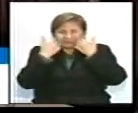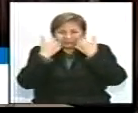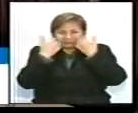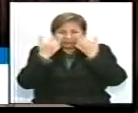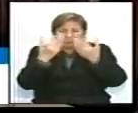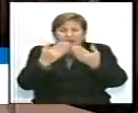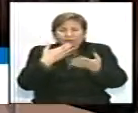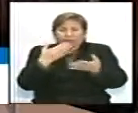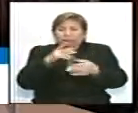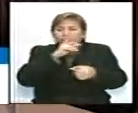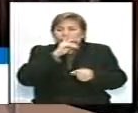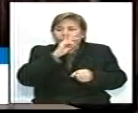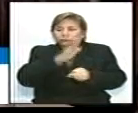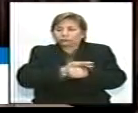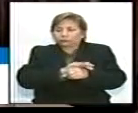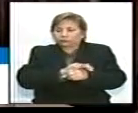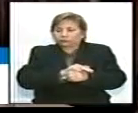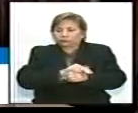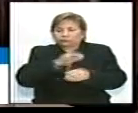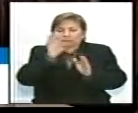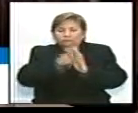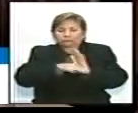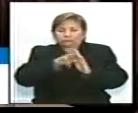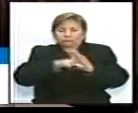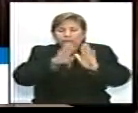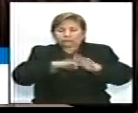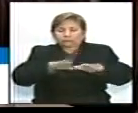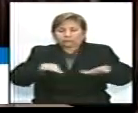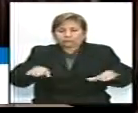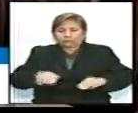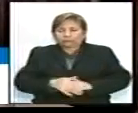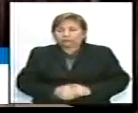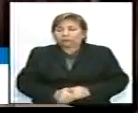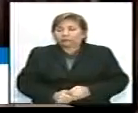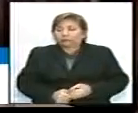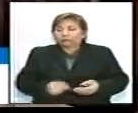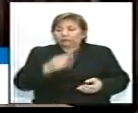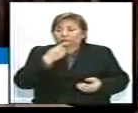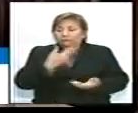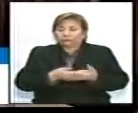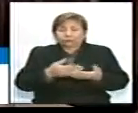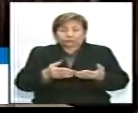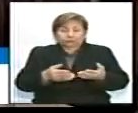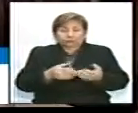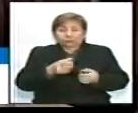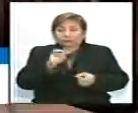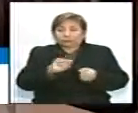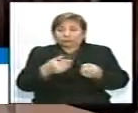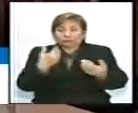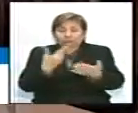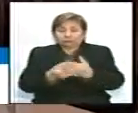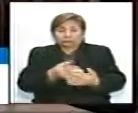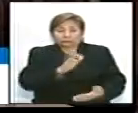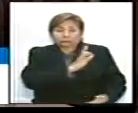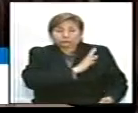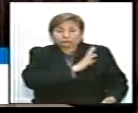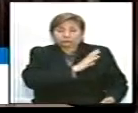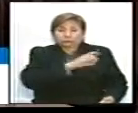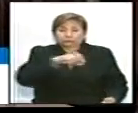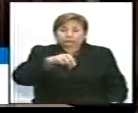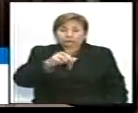incluso comprometerían la integridad de menores de edad. He cumplido con mi deber de apersonarme al fiscal